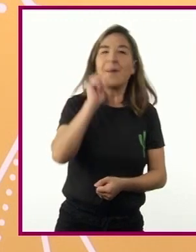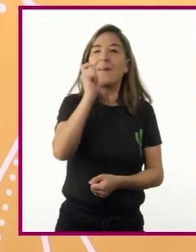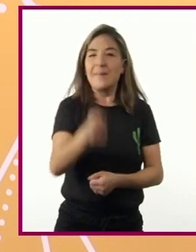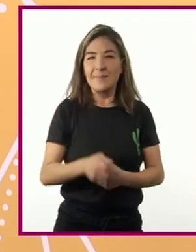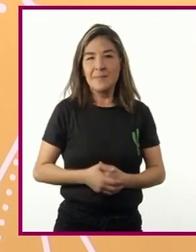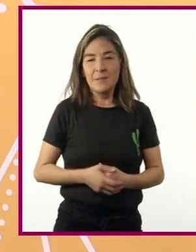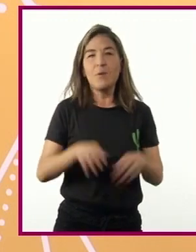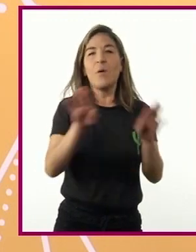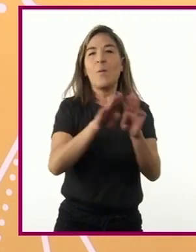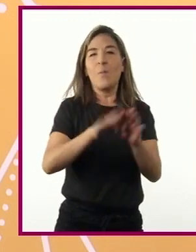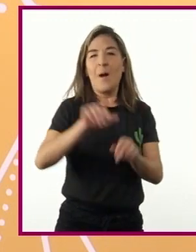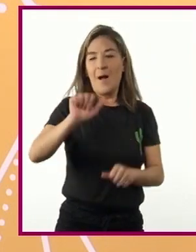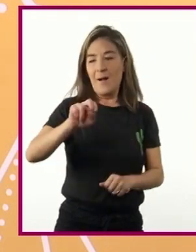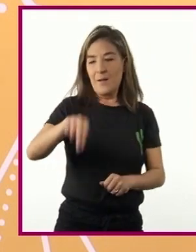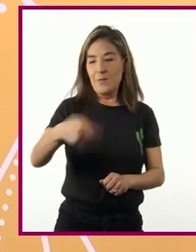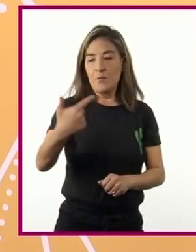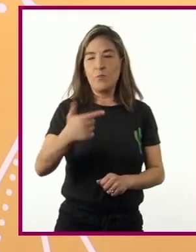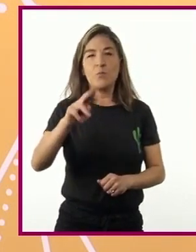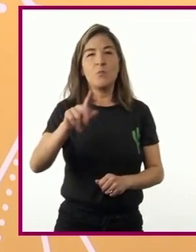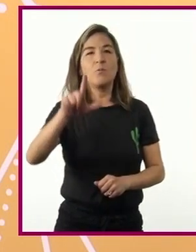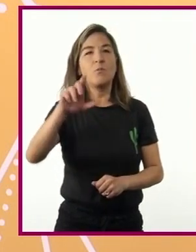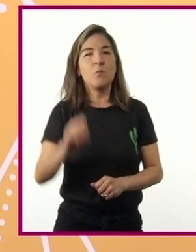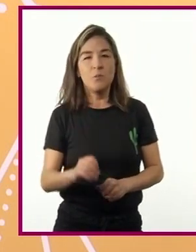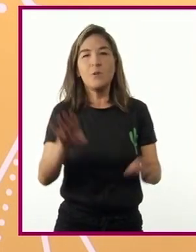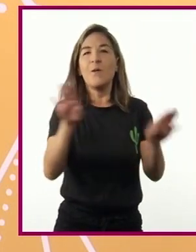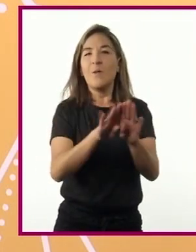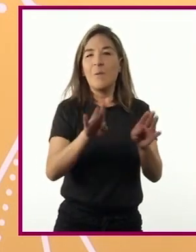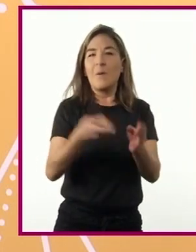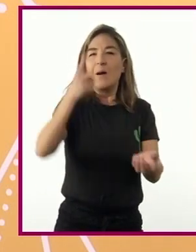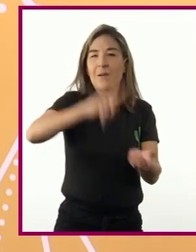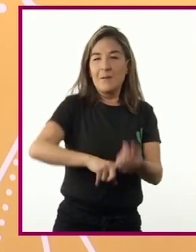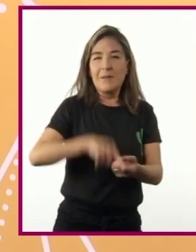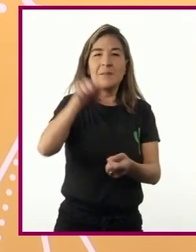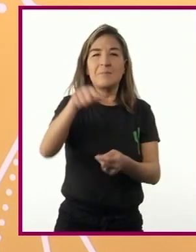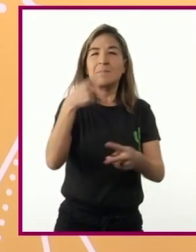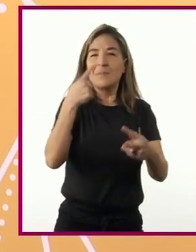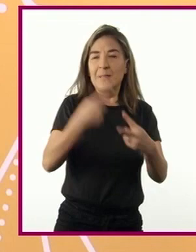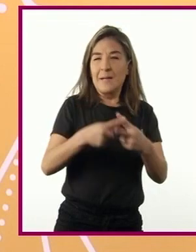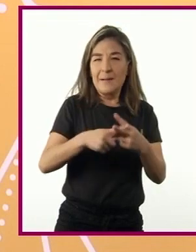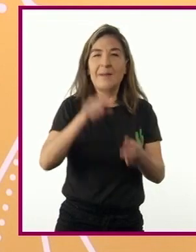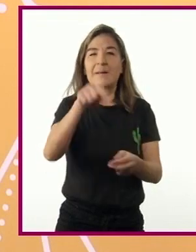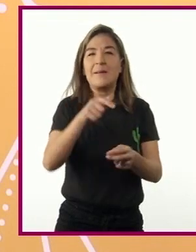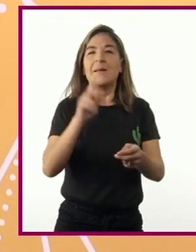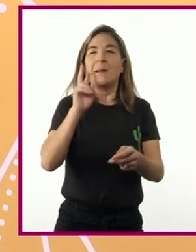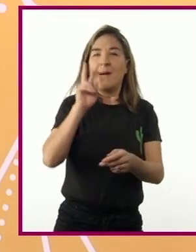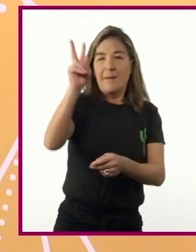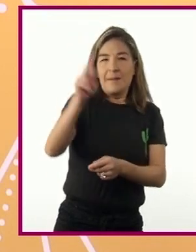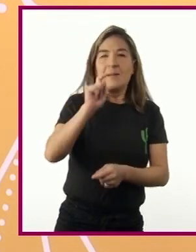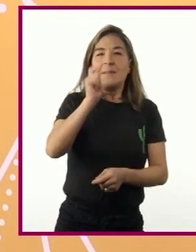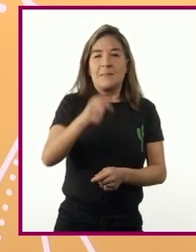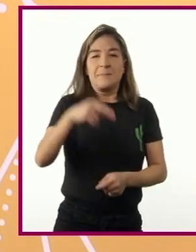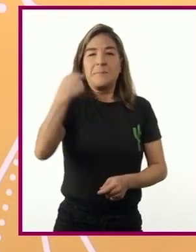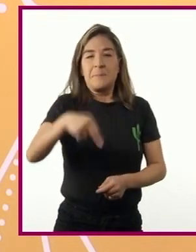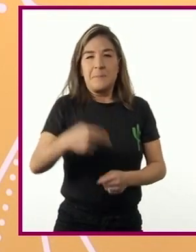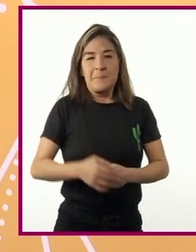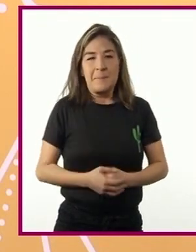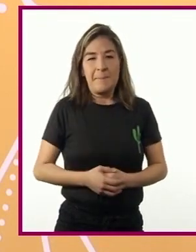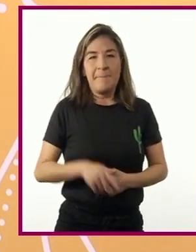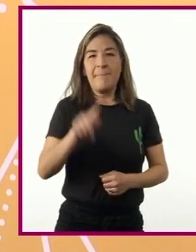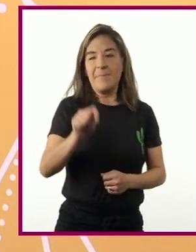da el ángulo. Para calcular la distancia de la estrella, se utiliza una operación